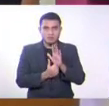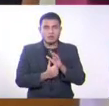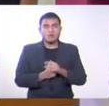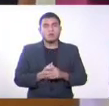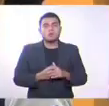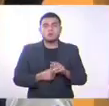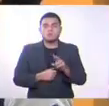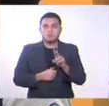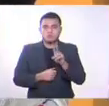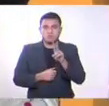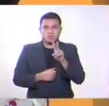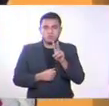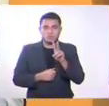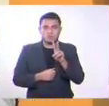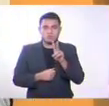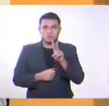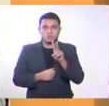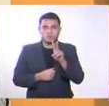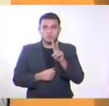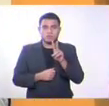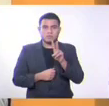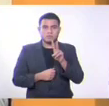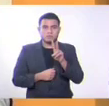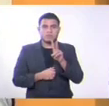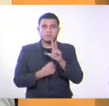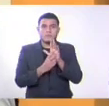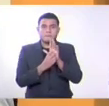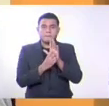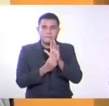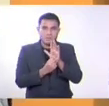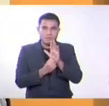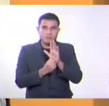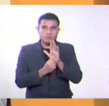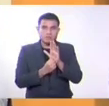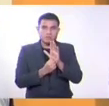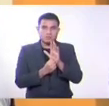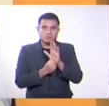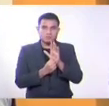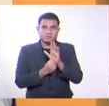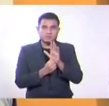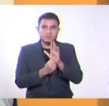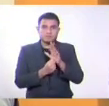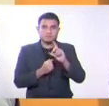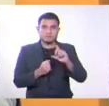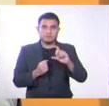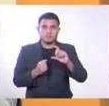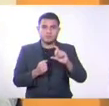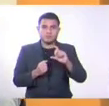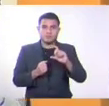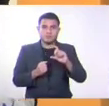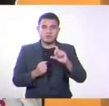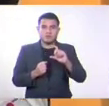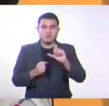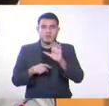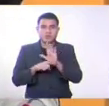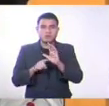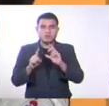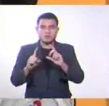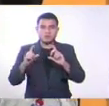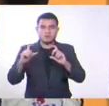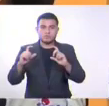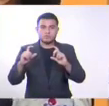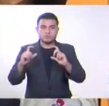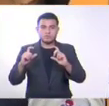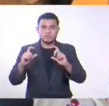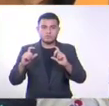2 menos... menos por la fórmula y el valor en x sub